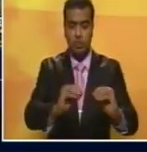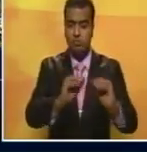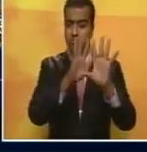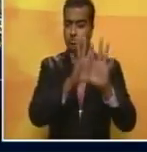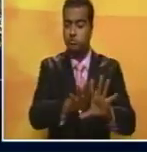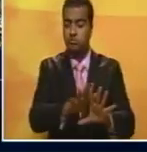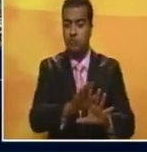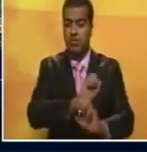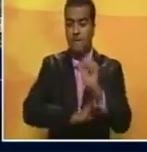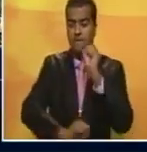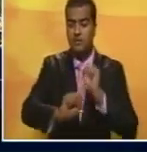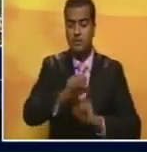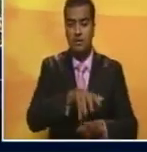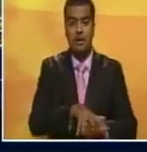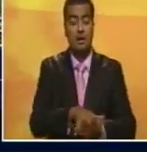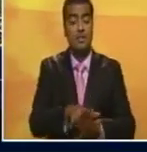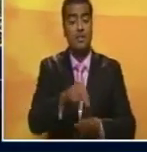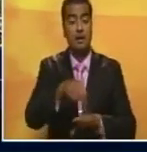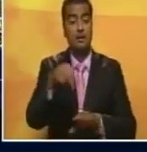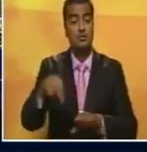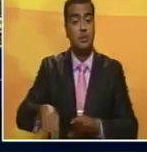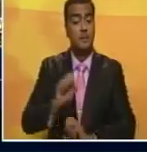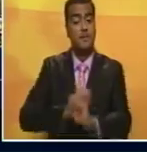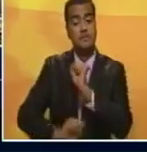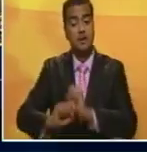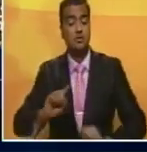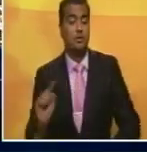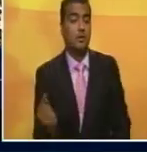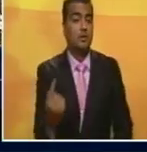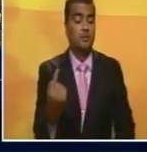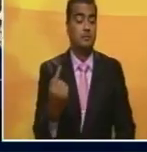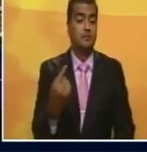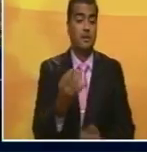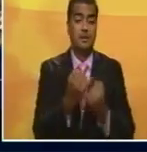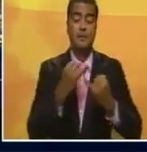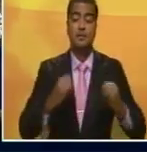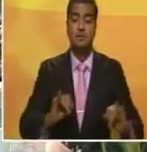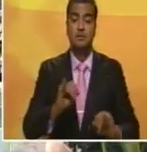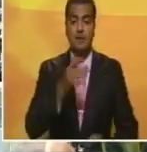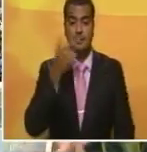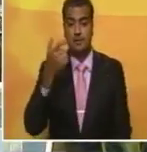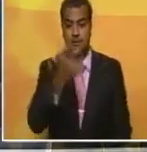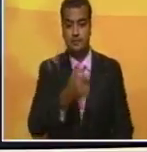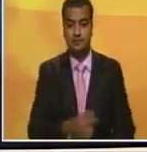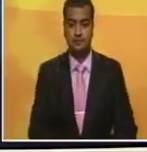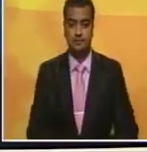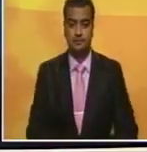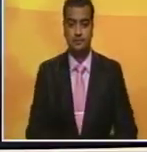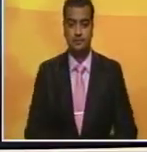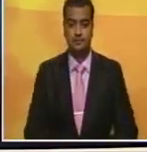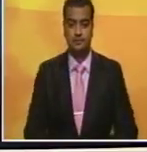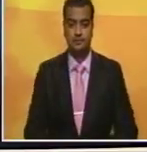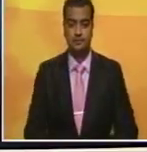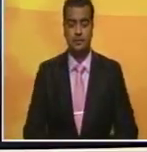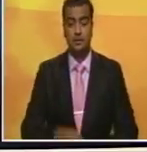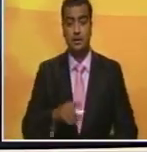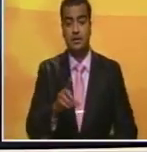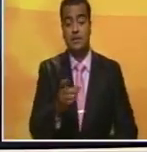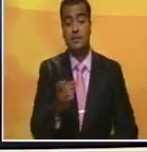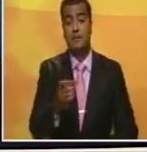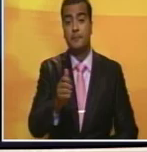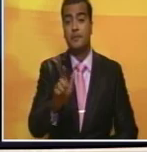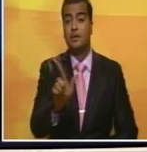la defensa integral para defender la soberanía y la independencia de la patria. Guillermo